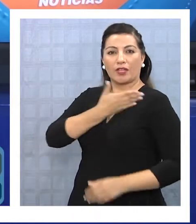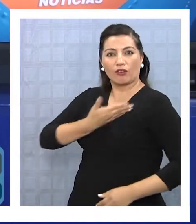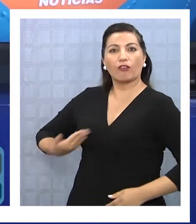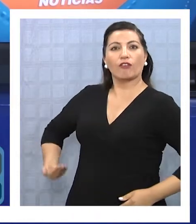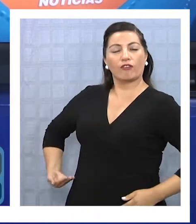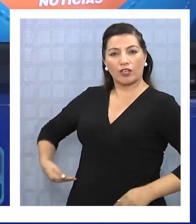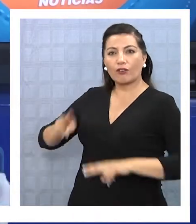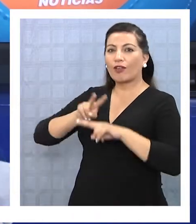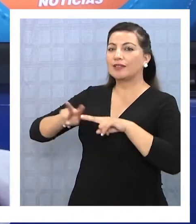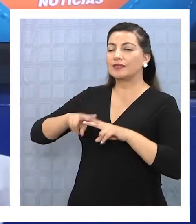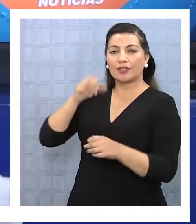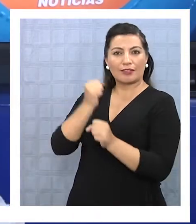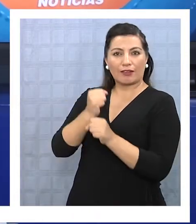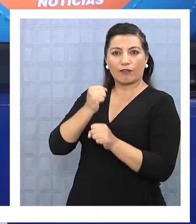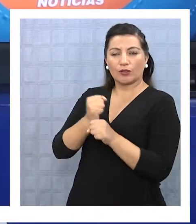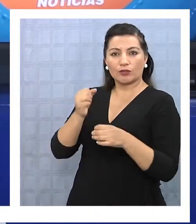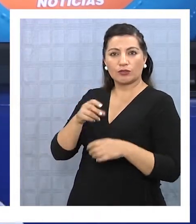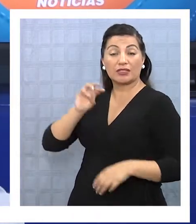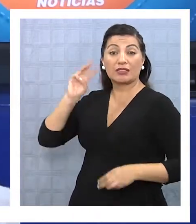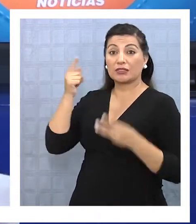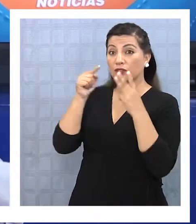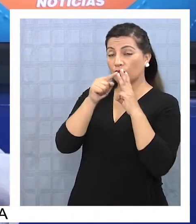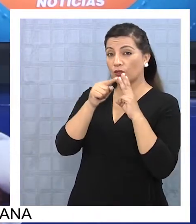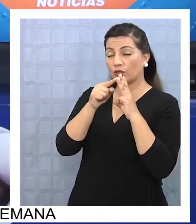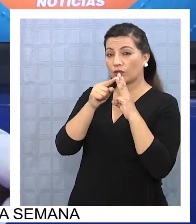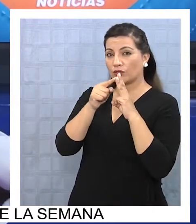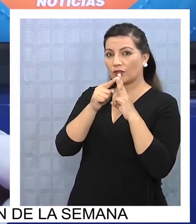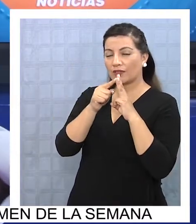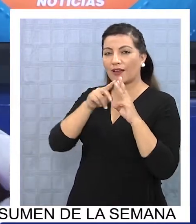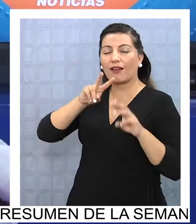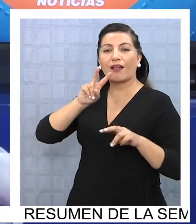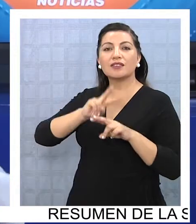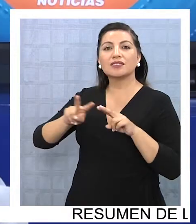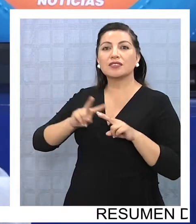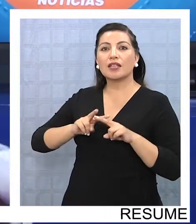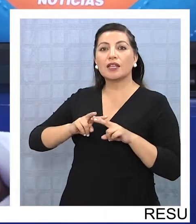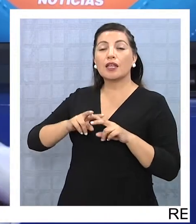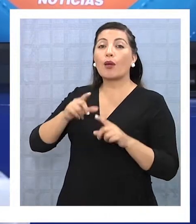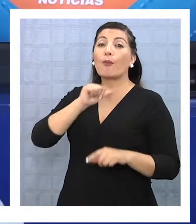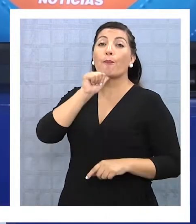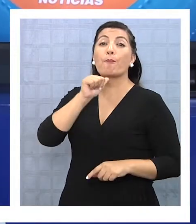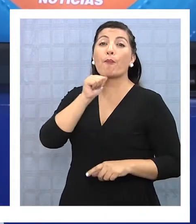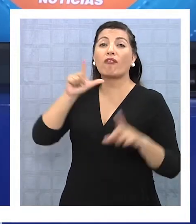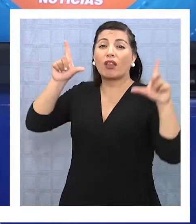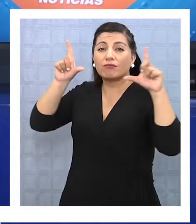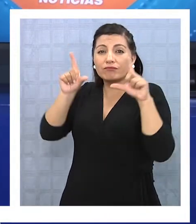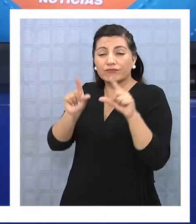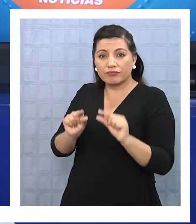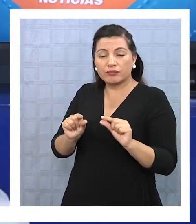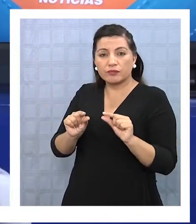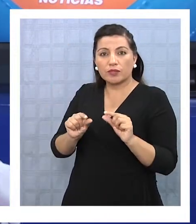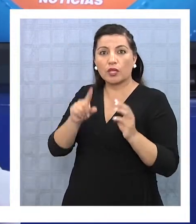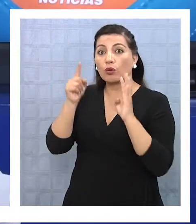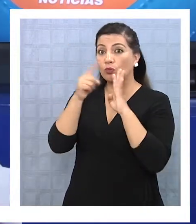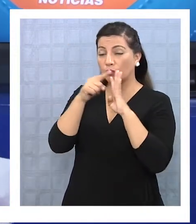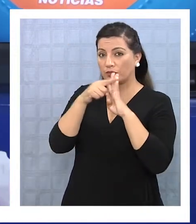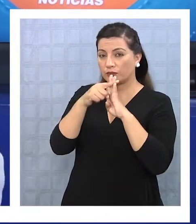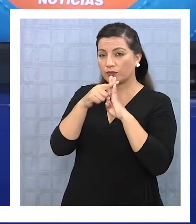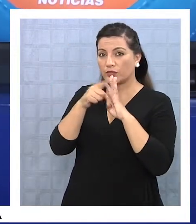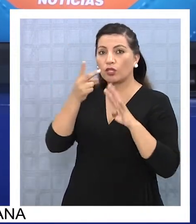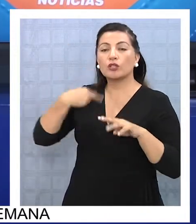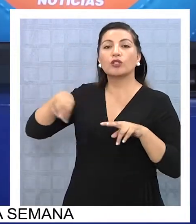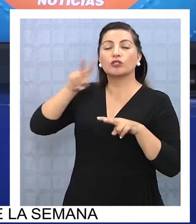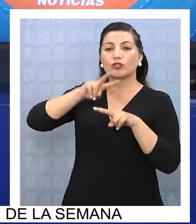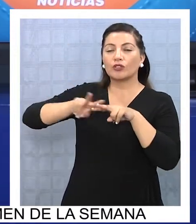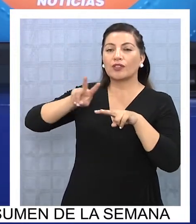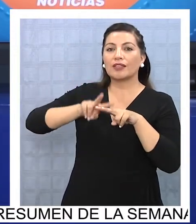nuestro gobierno, esta región estuvo con pleno empleo. Tercero, que íbamos a reducir la pobreza, la redujimos significativamente. Cuarto, que